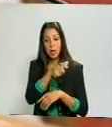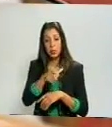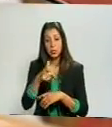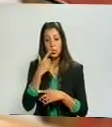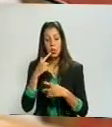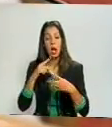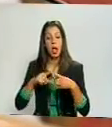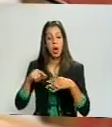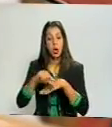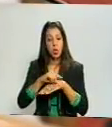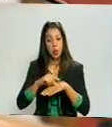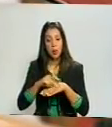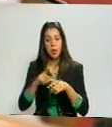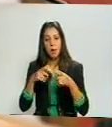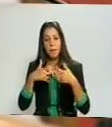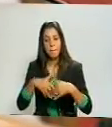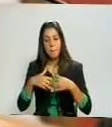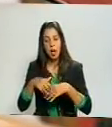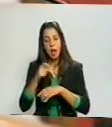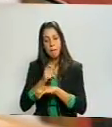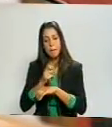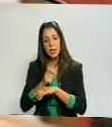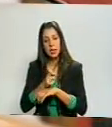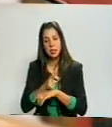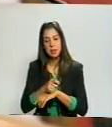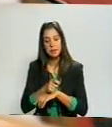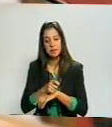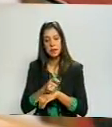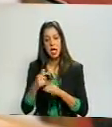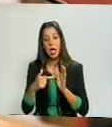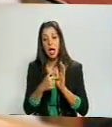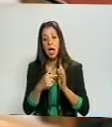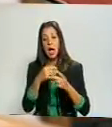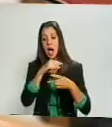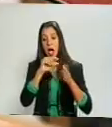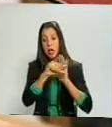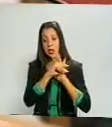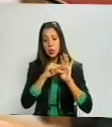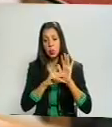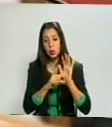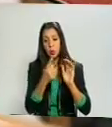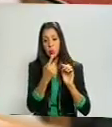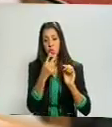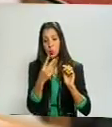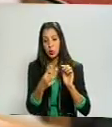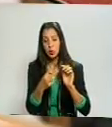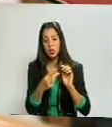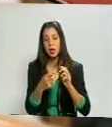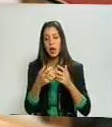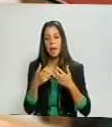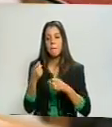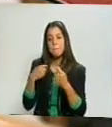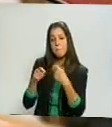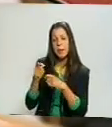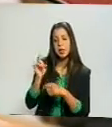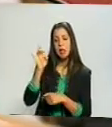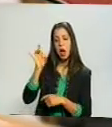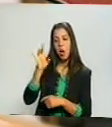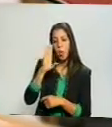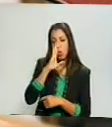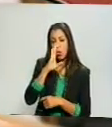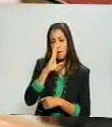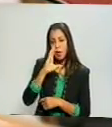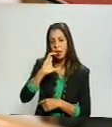señalados en el numeral 3 del artículo 1 de esta ley constitucional producto de la venta de oro al Banco Central